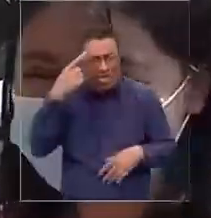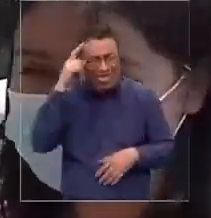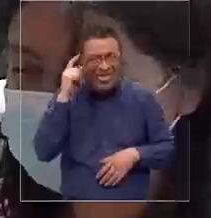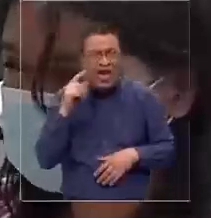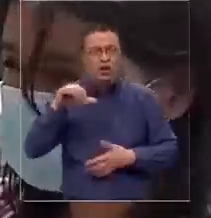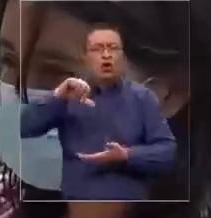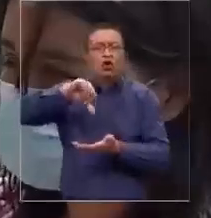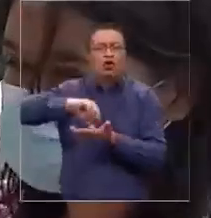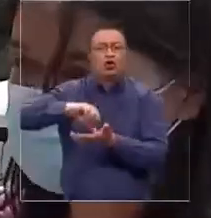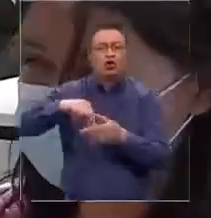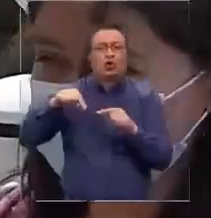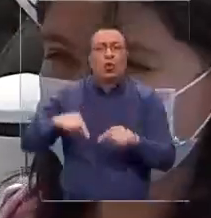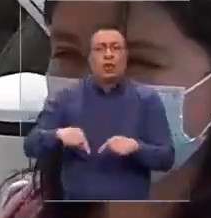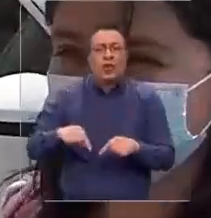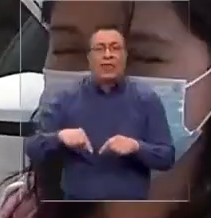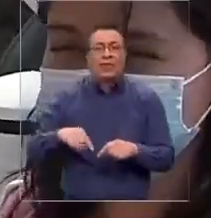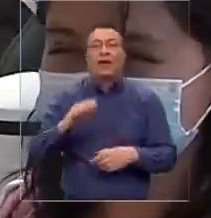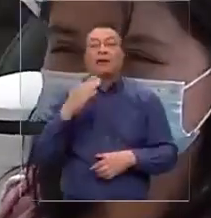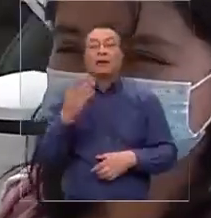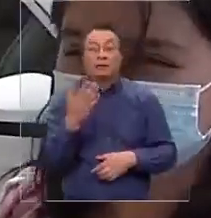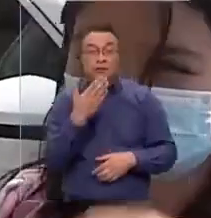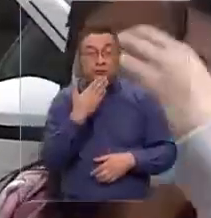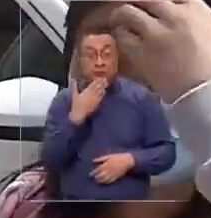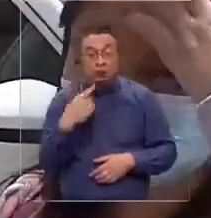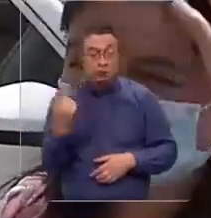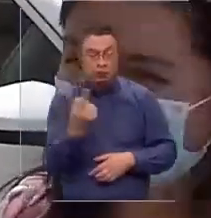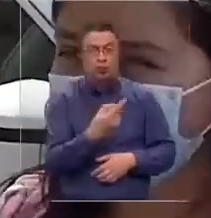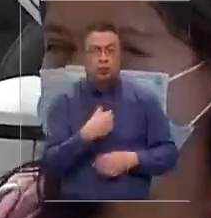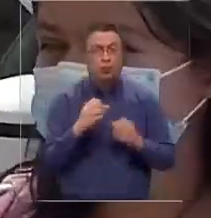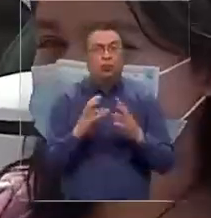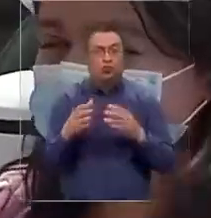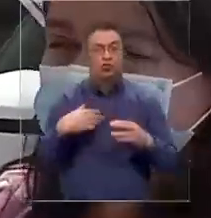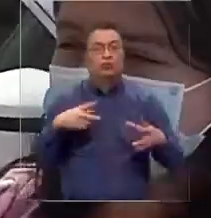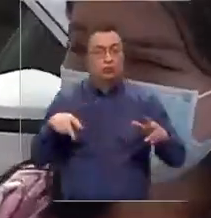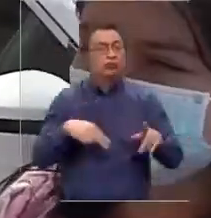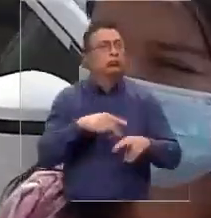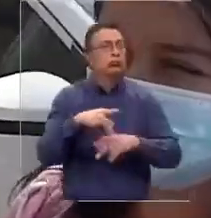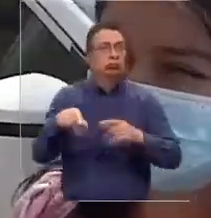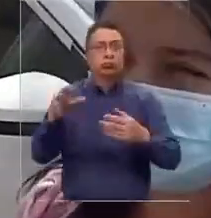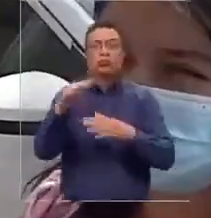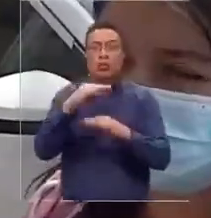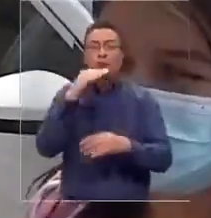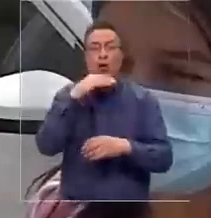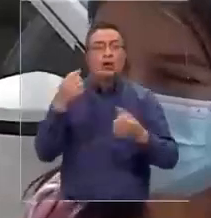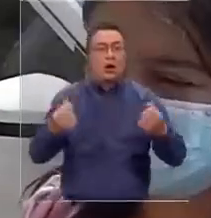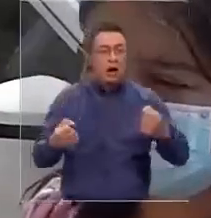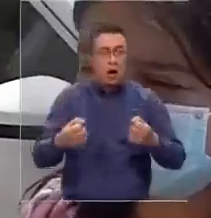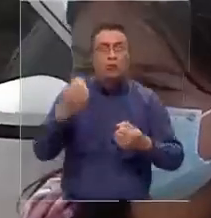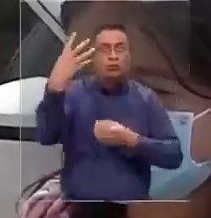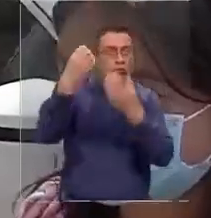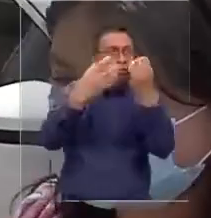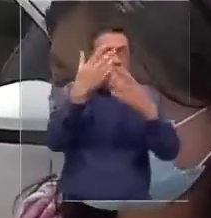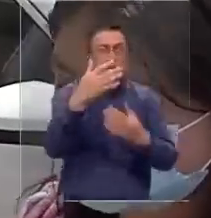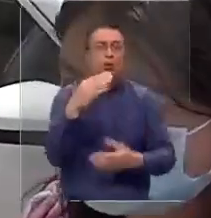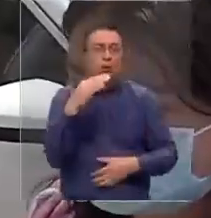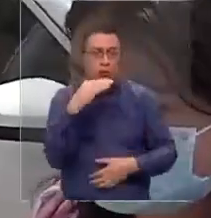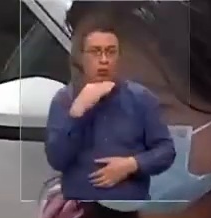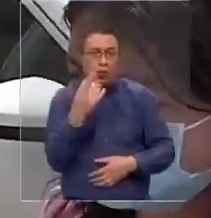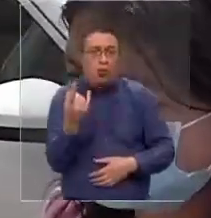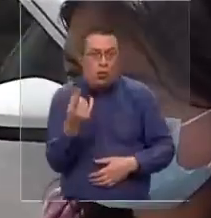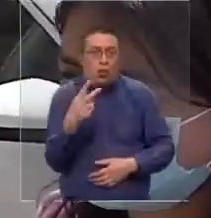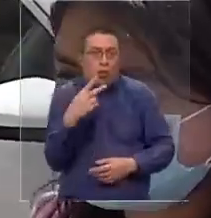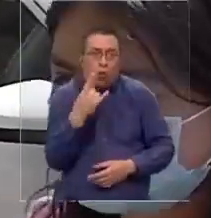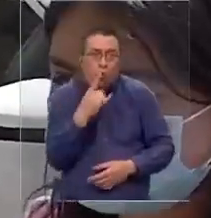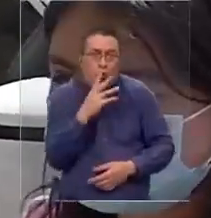ciudad, pensando también de que somos muchos los que transitamos y ocupamos los vehículos para trasladarnos de un lugar a otro. Así